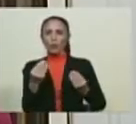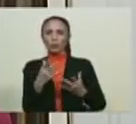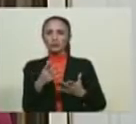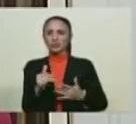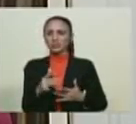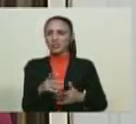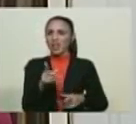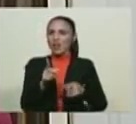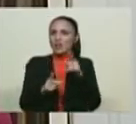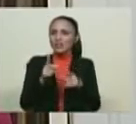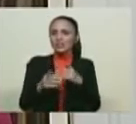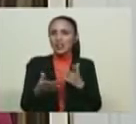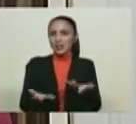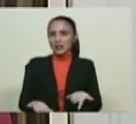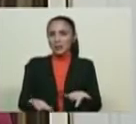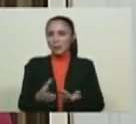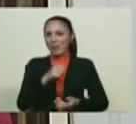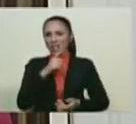como